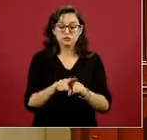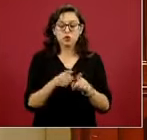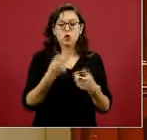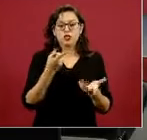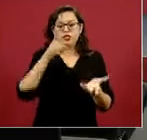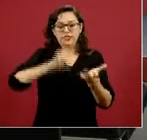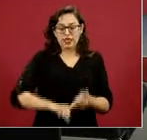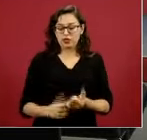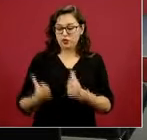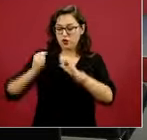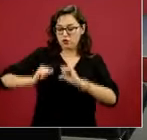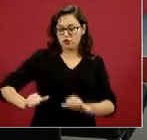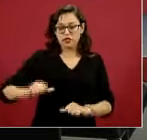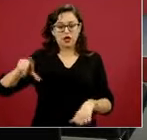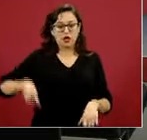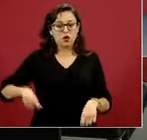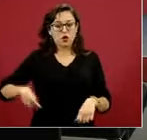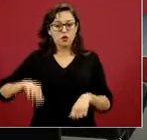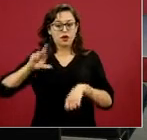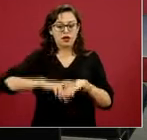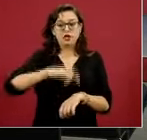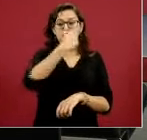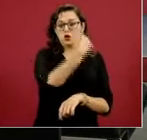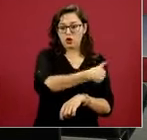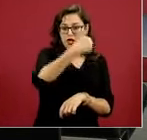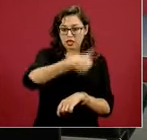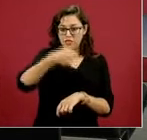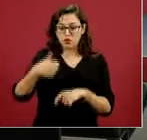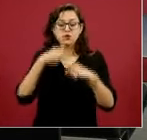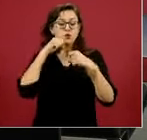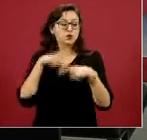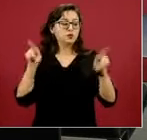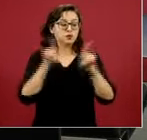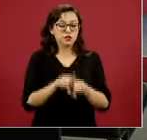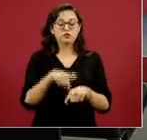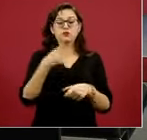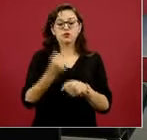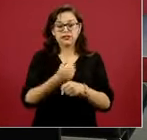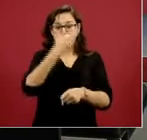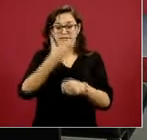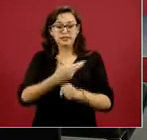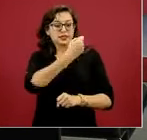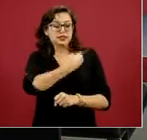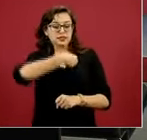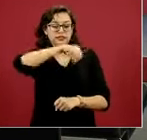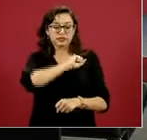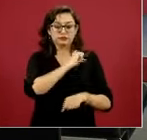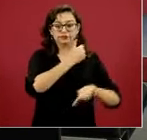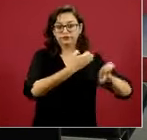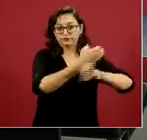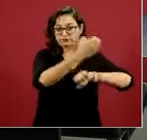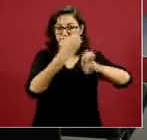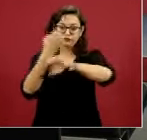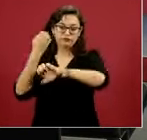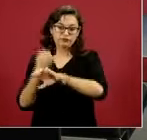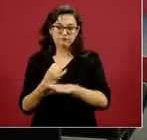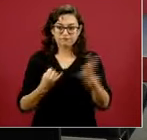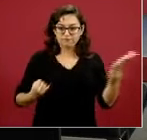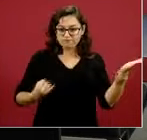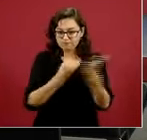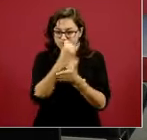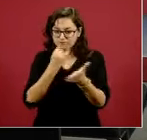autoridades sanitarias, los gobernadores y las secretarías de salud de los estados estén implicando o estén definiendo como